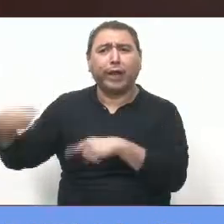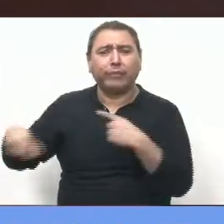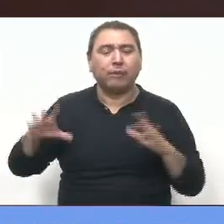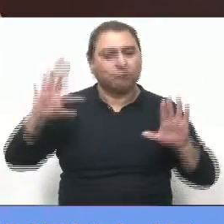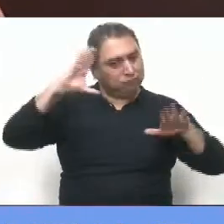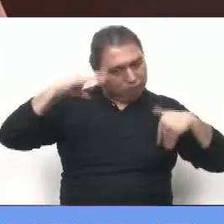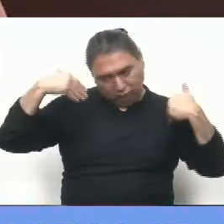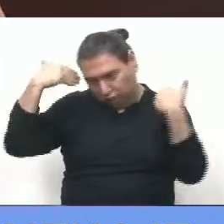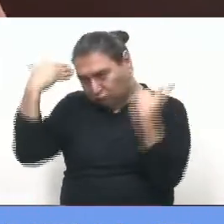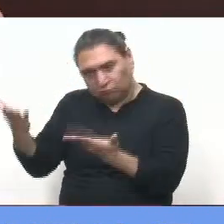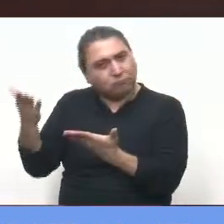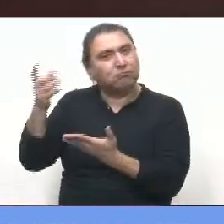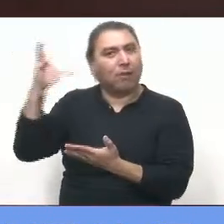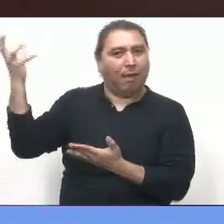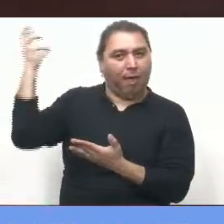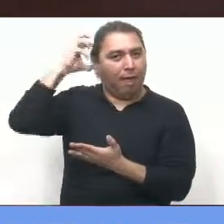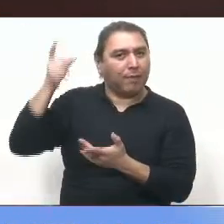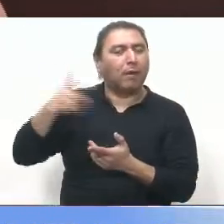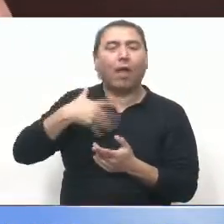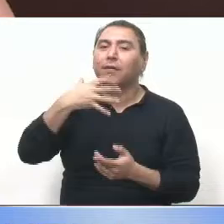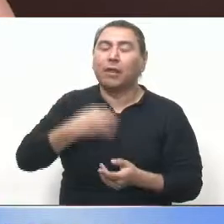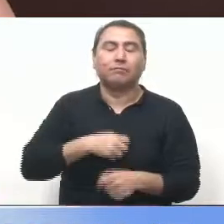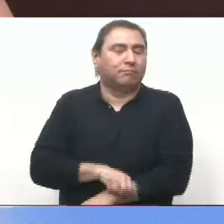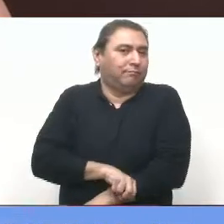fue, la verdad, muy emotivo ver